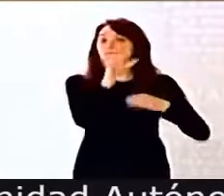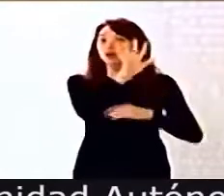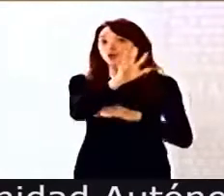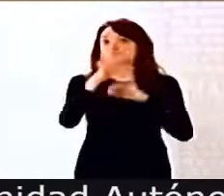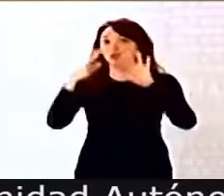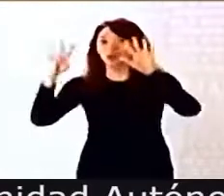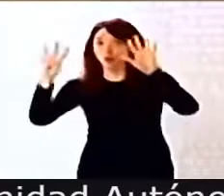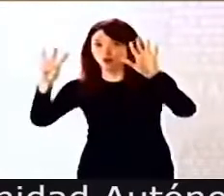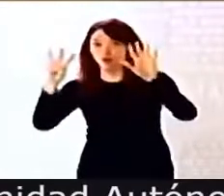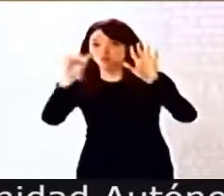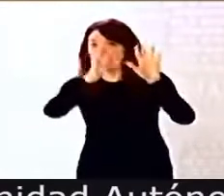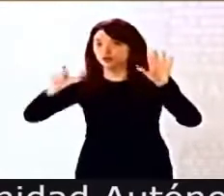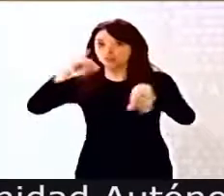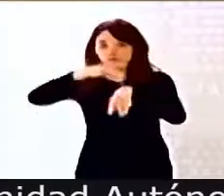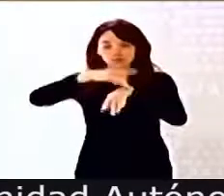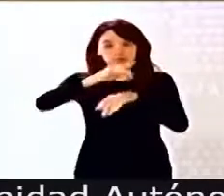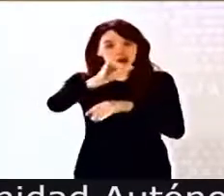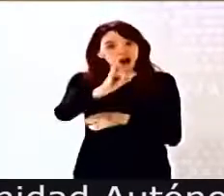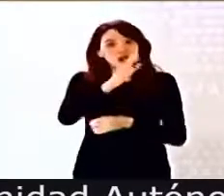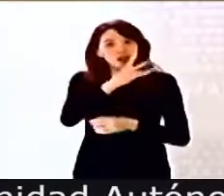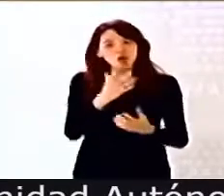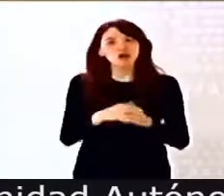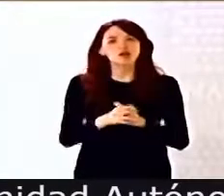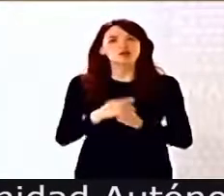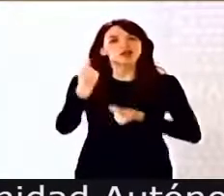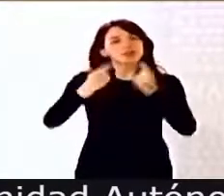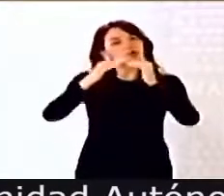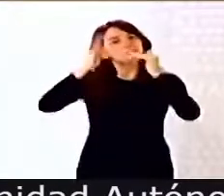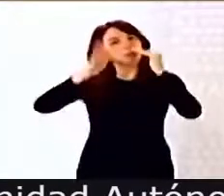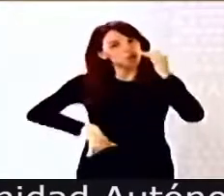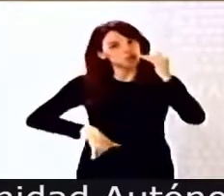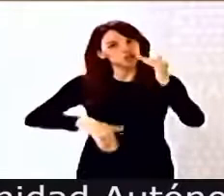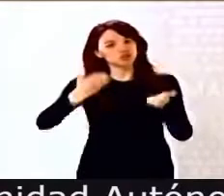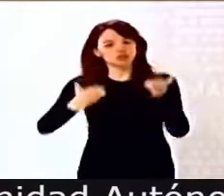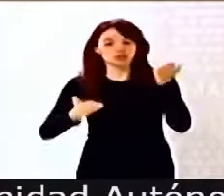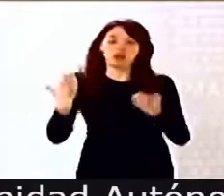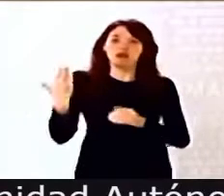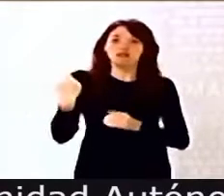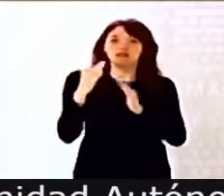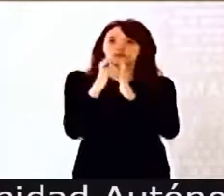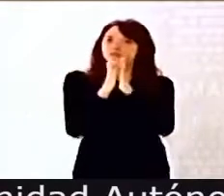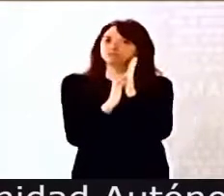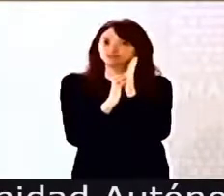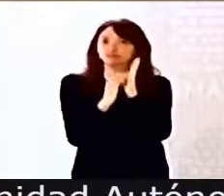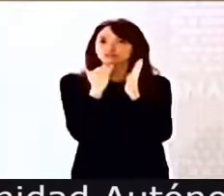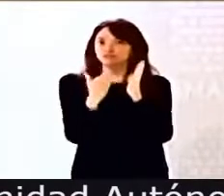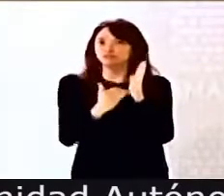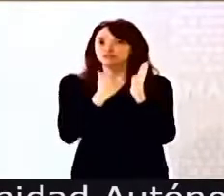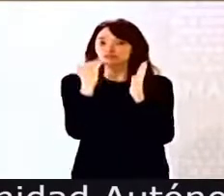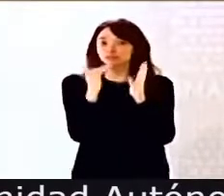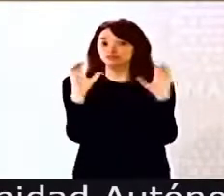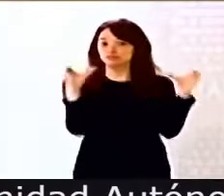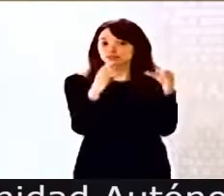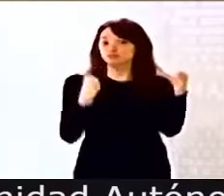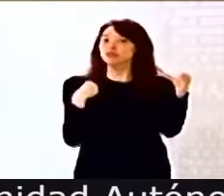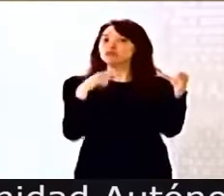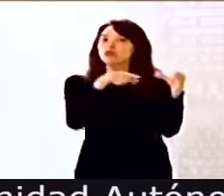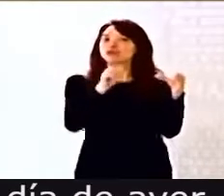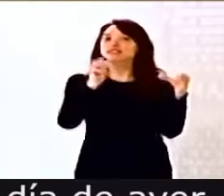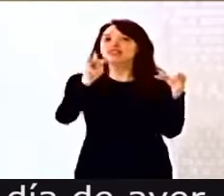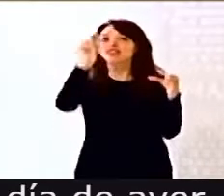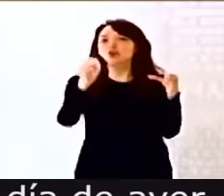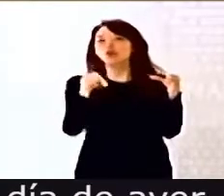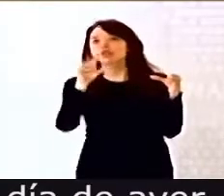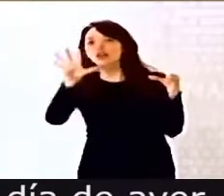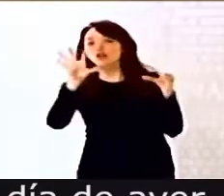1.059 y que es un dato más bajo que en el día de ayer, el 13,5% de